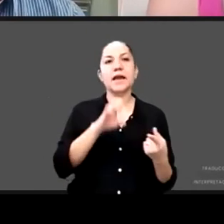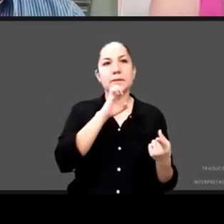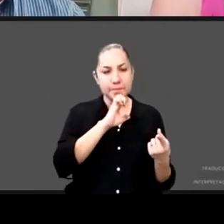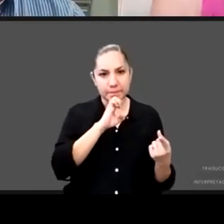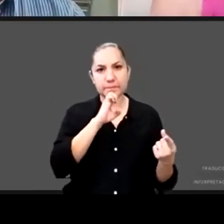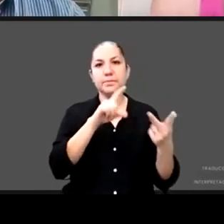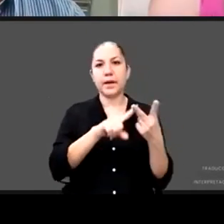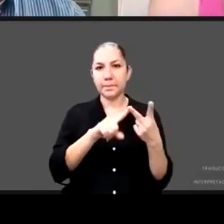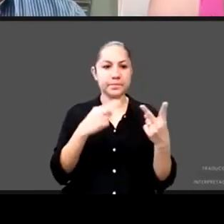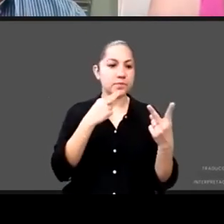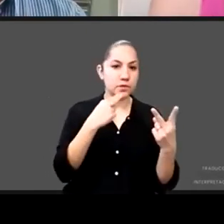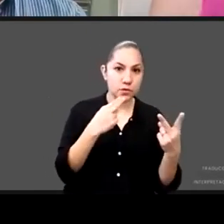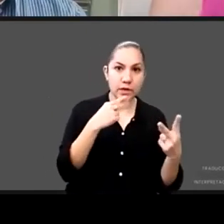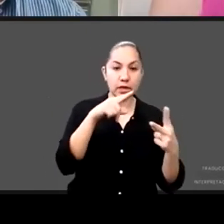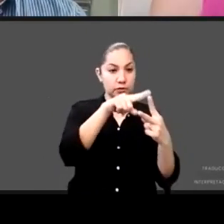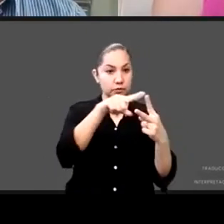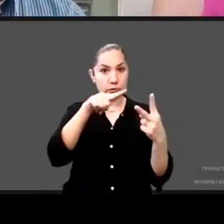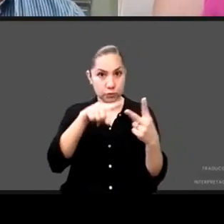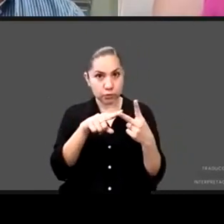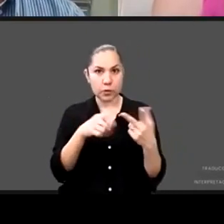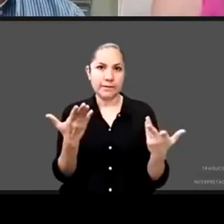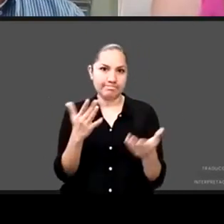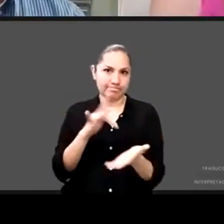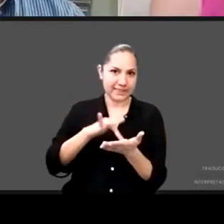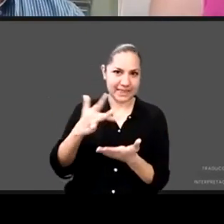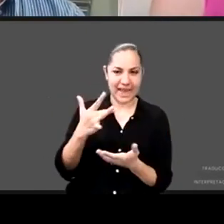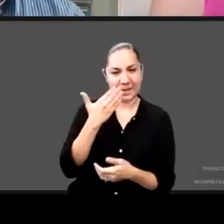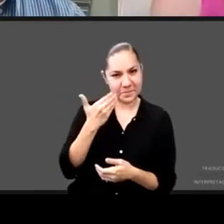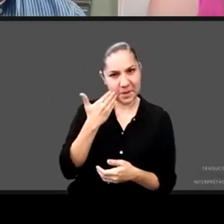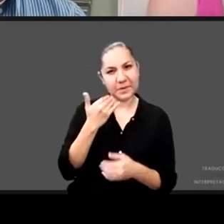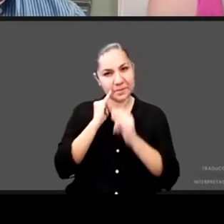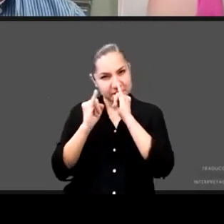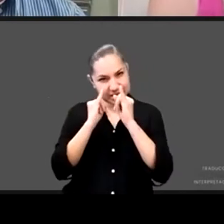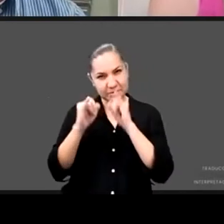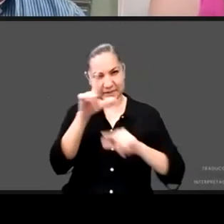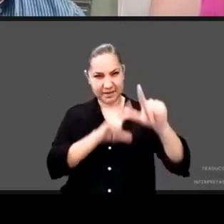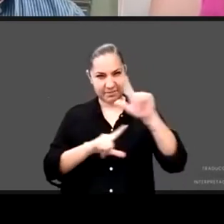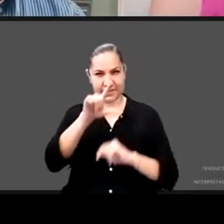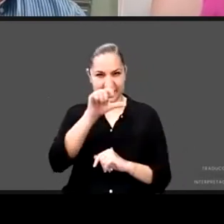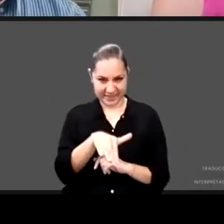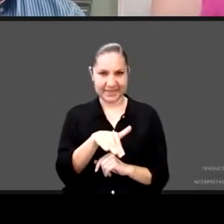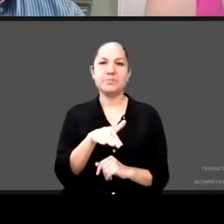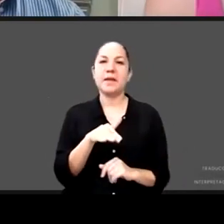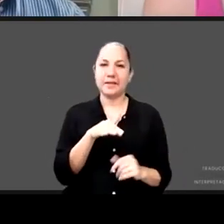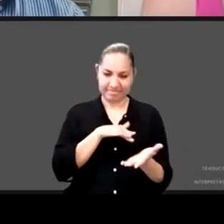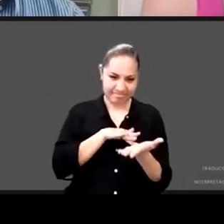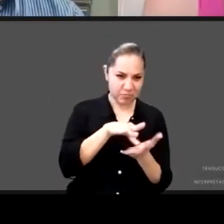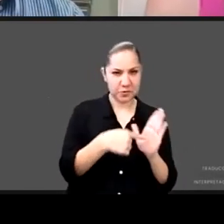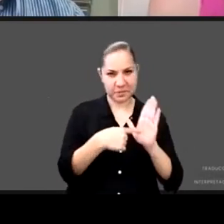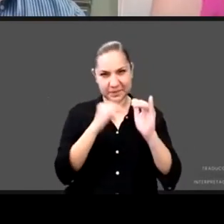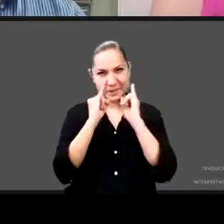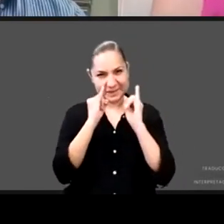Romero, quienes amablemente pues, nos están apoyando con la interpretación de lengua de señas mexicanas. Y pues, muchas